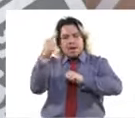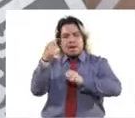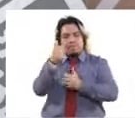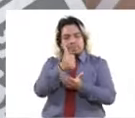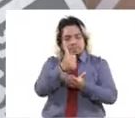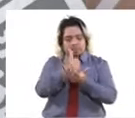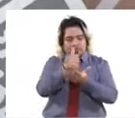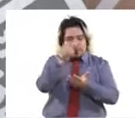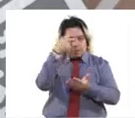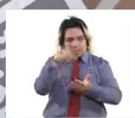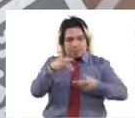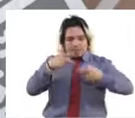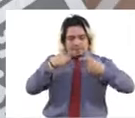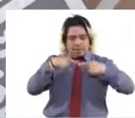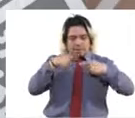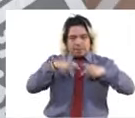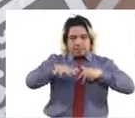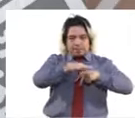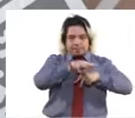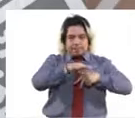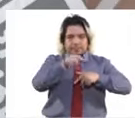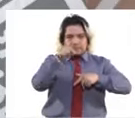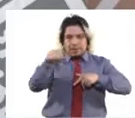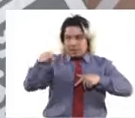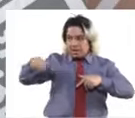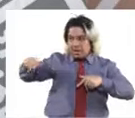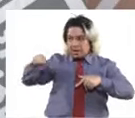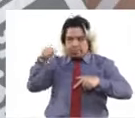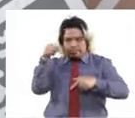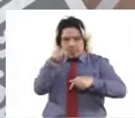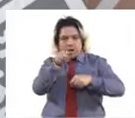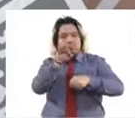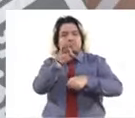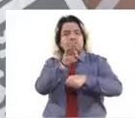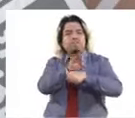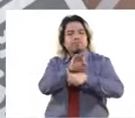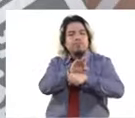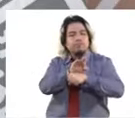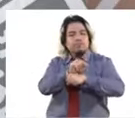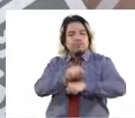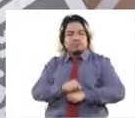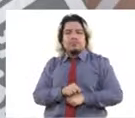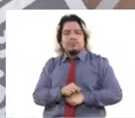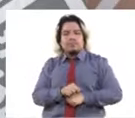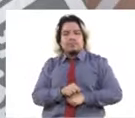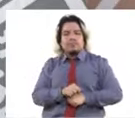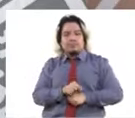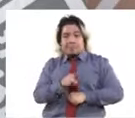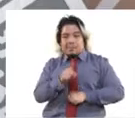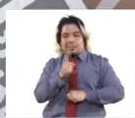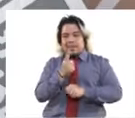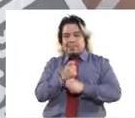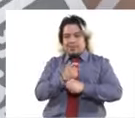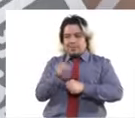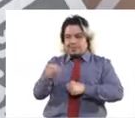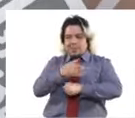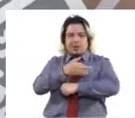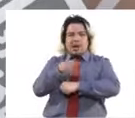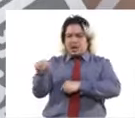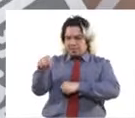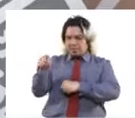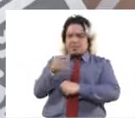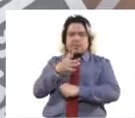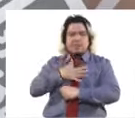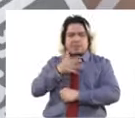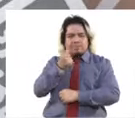Ciudad de México. Quiero platicarles a ustedes, a sus familias que se encuentran el día de hoy